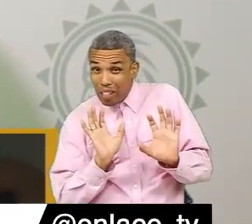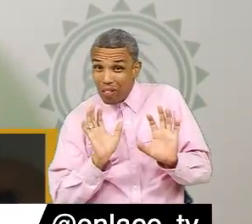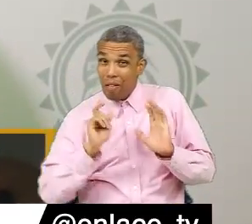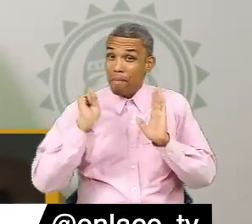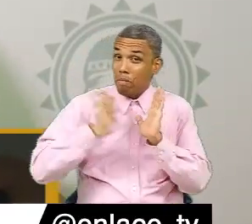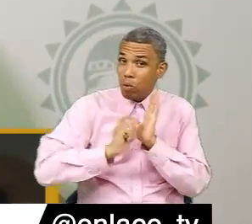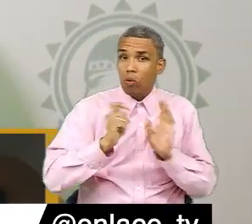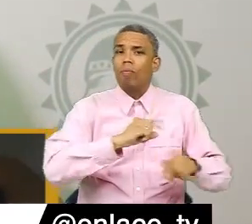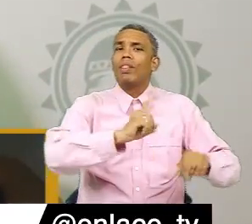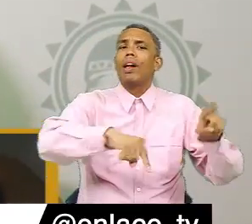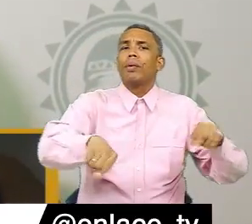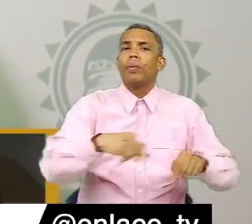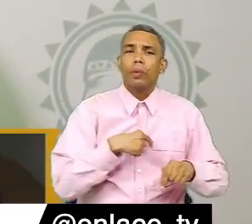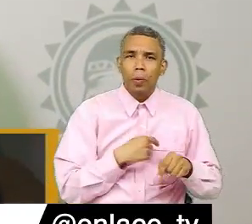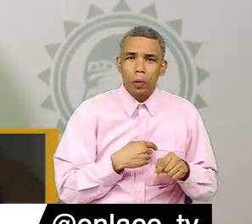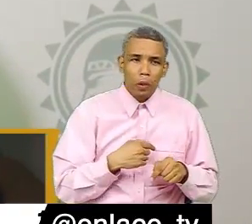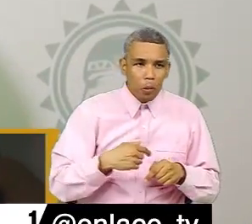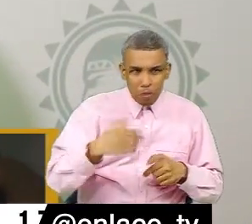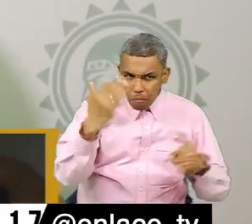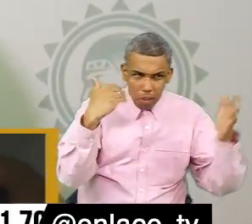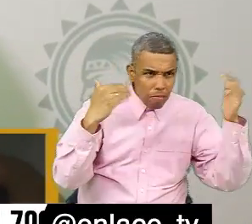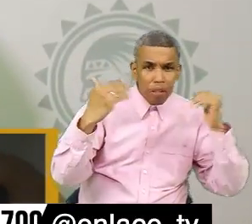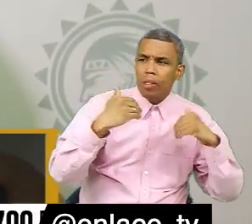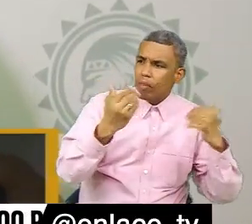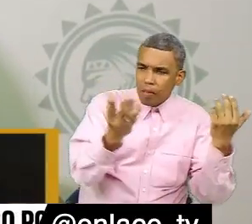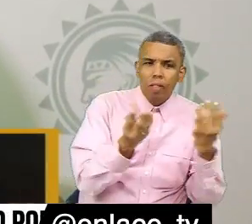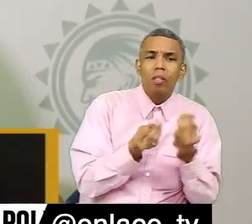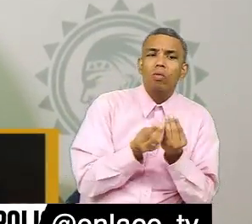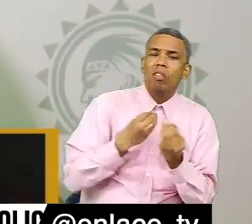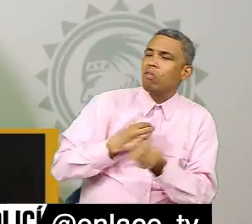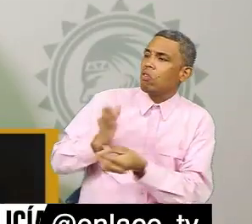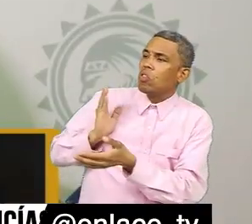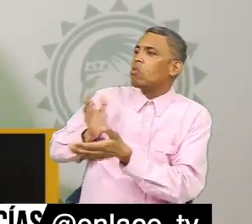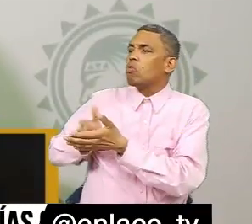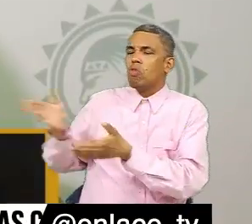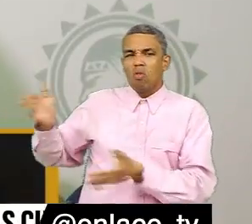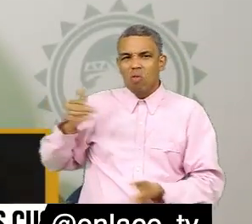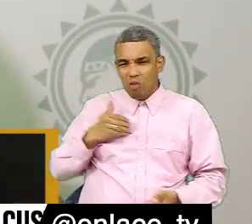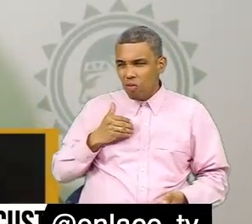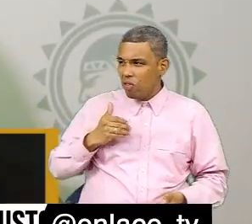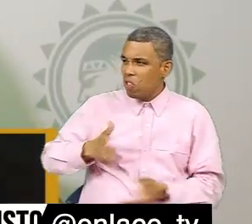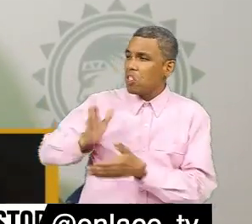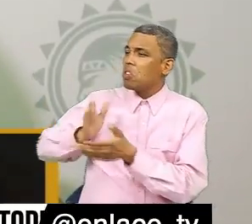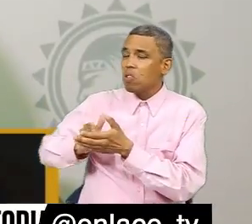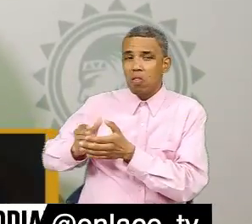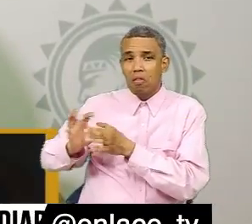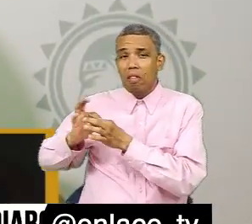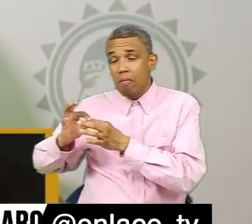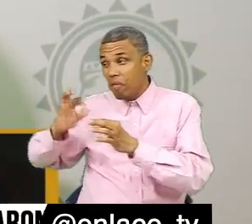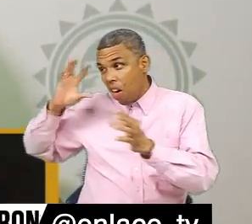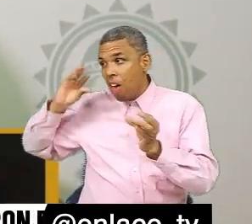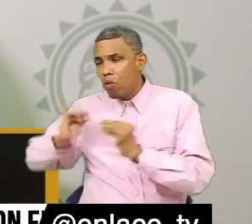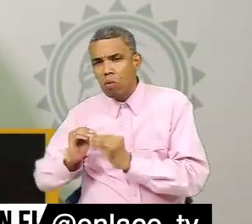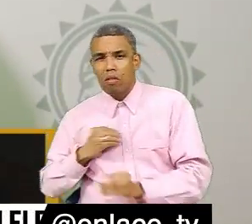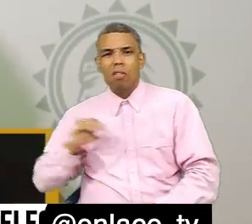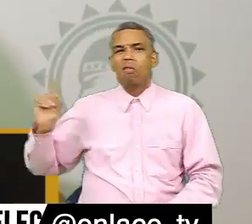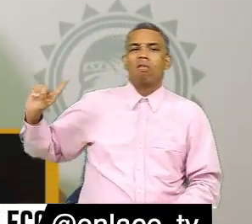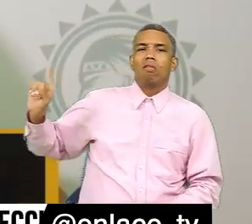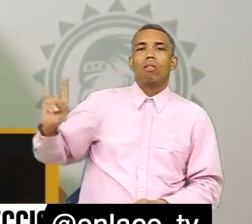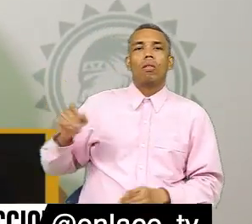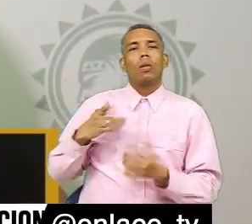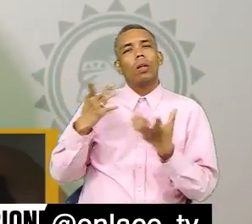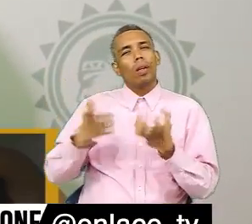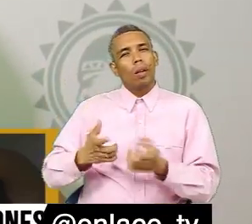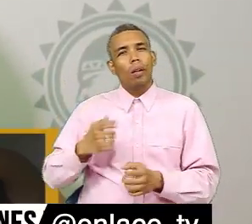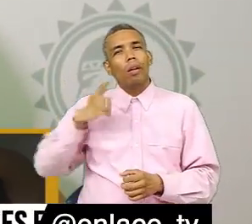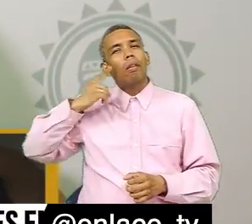de trabajar o de acordar con el gobierno situaciones políticas. Entonces, en este caso, pues yo